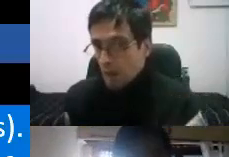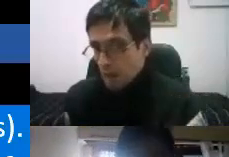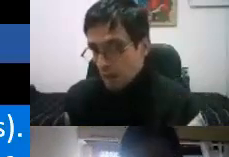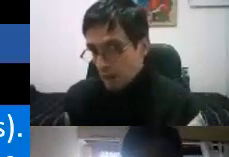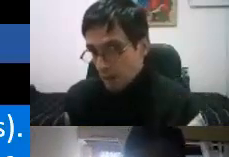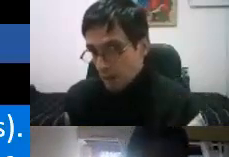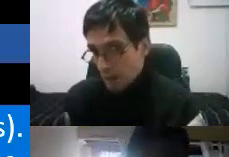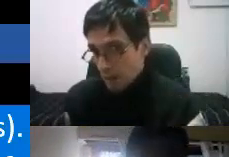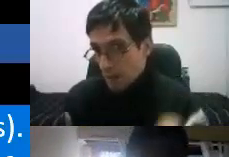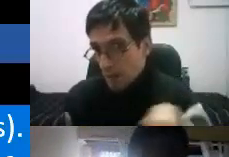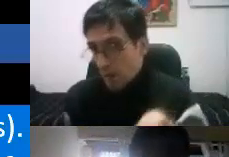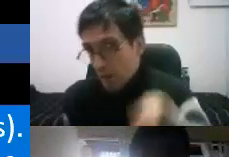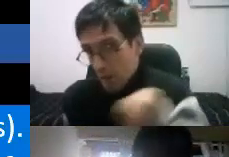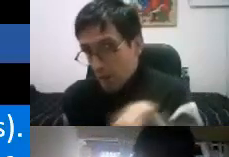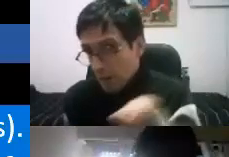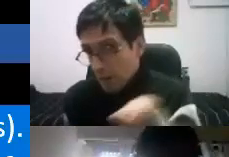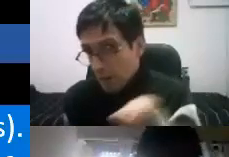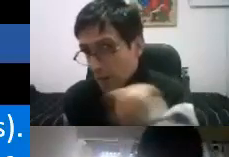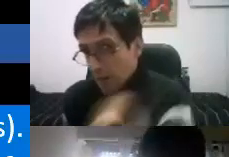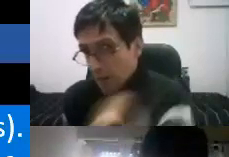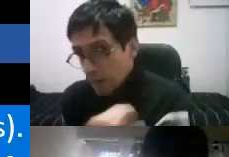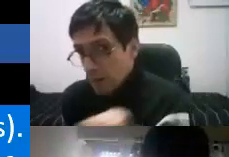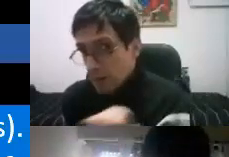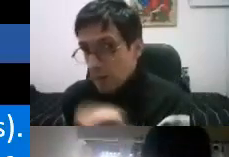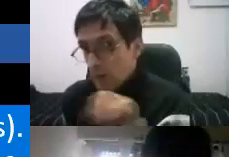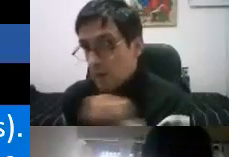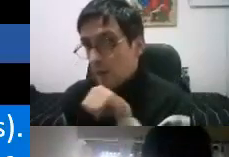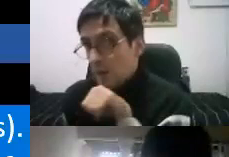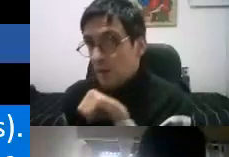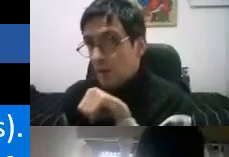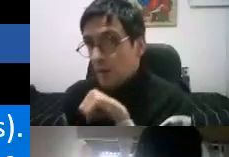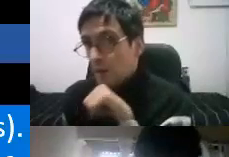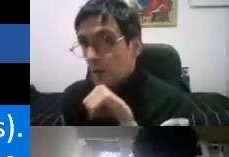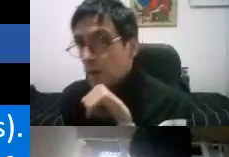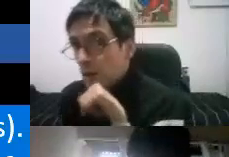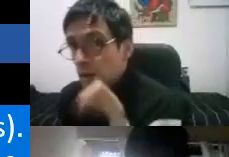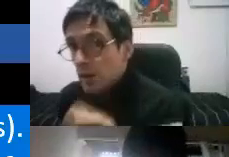relación de adecuación entre motivo, medios y fines, pero no implica